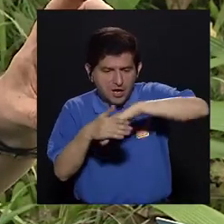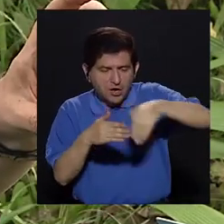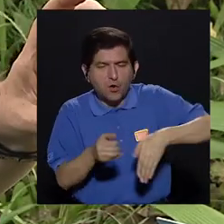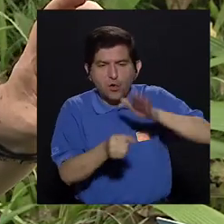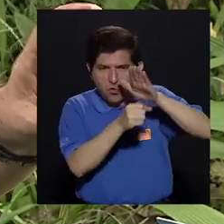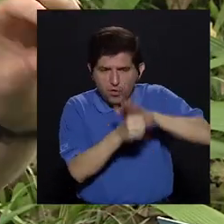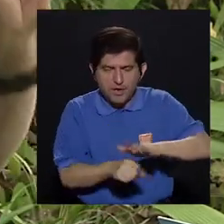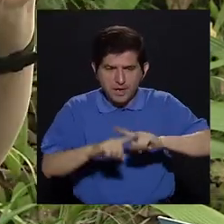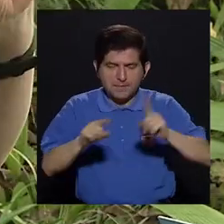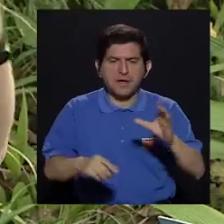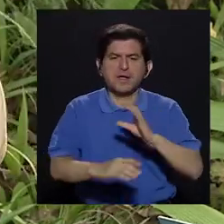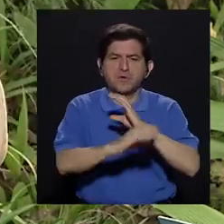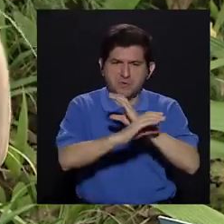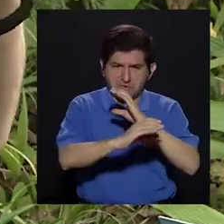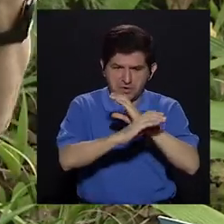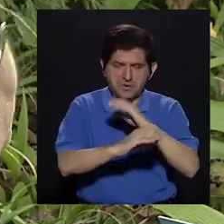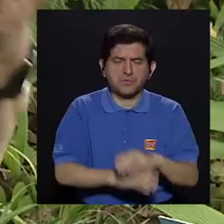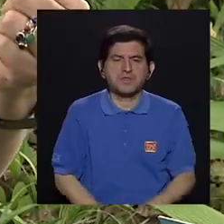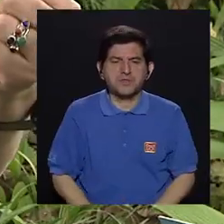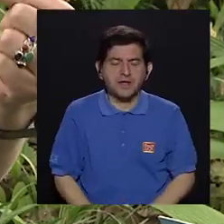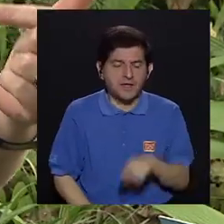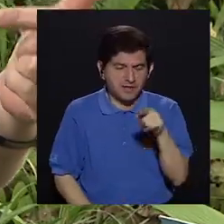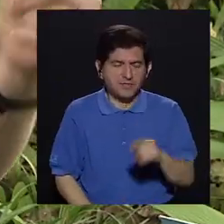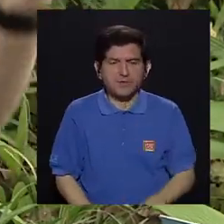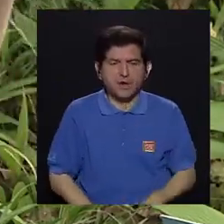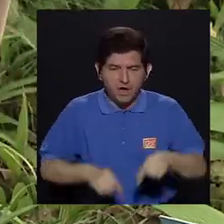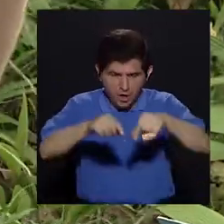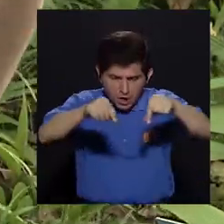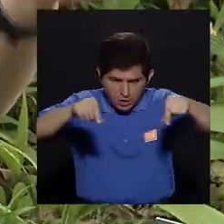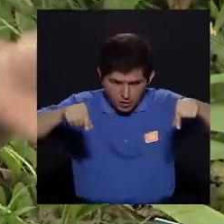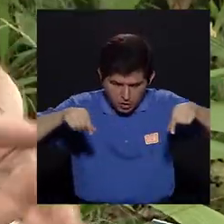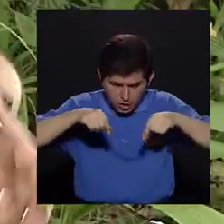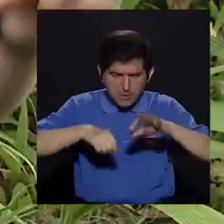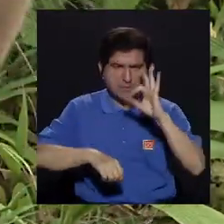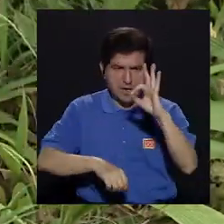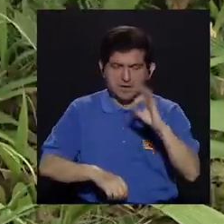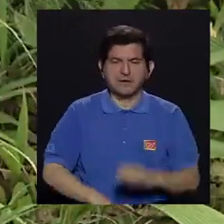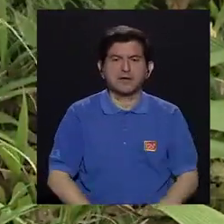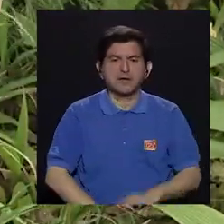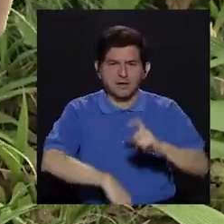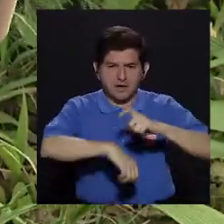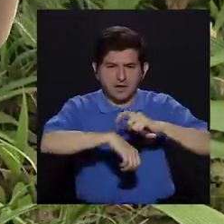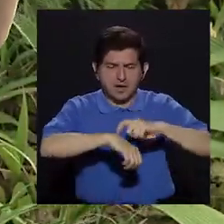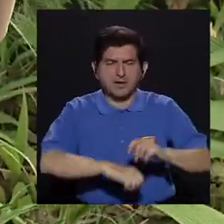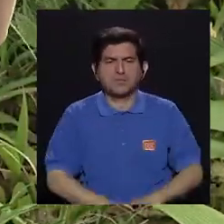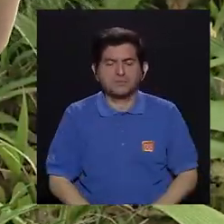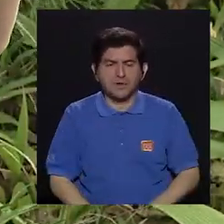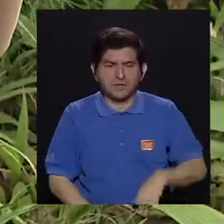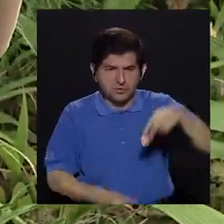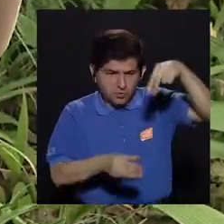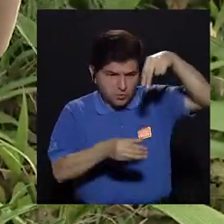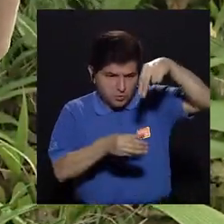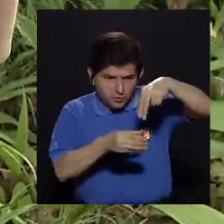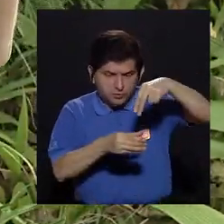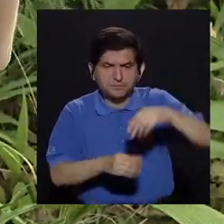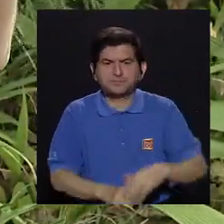esas precauciones, digamos, de que el empaque esté adecuadamente, de que en el momento en que ponemos la